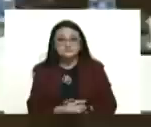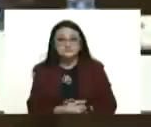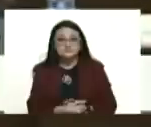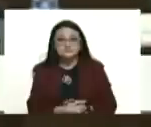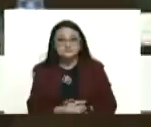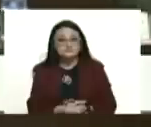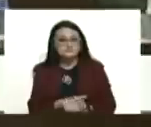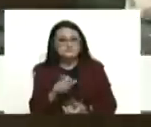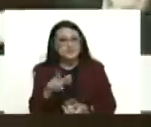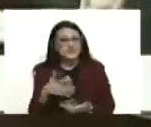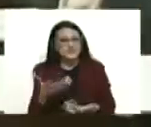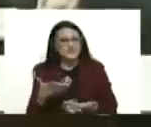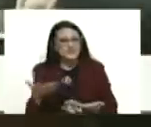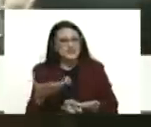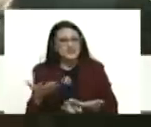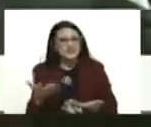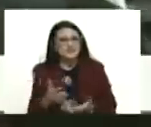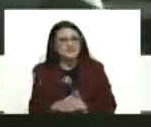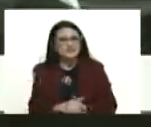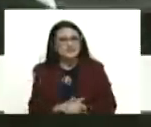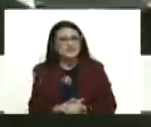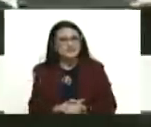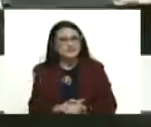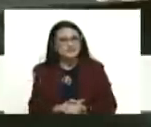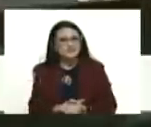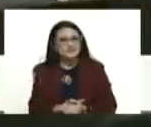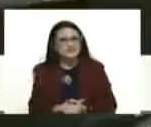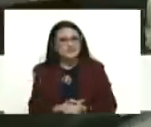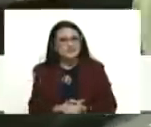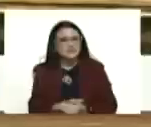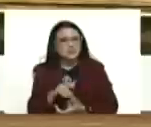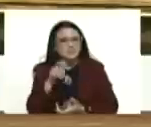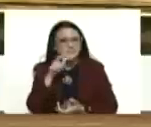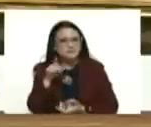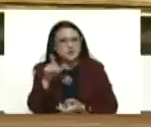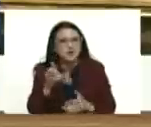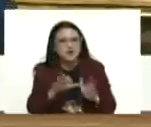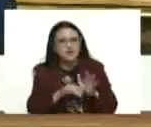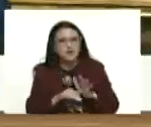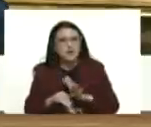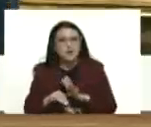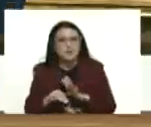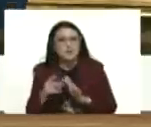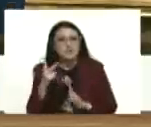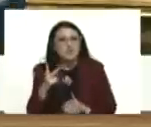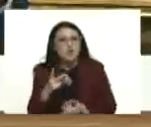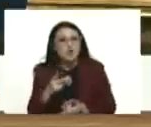¿Qué es una persona que se roba